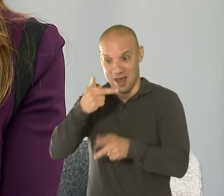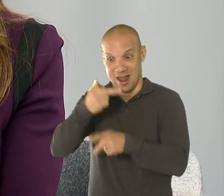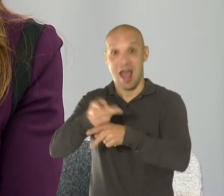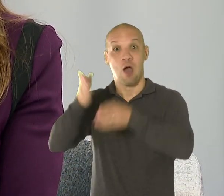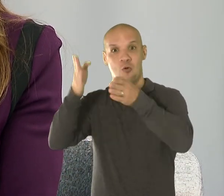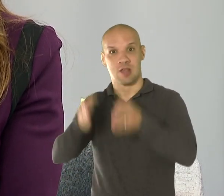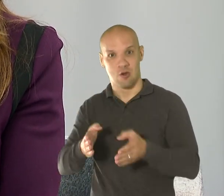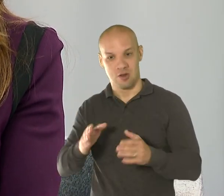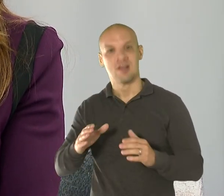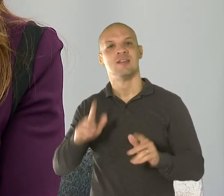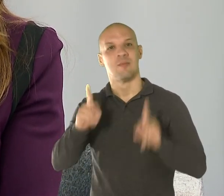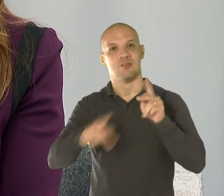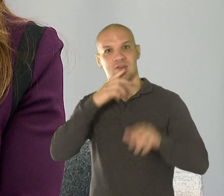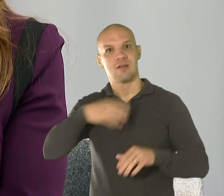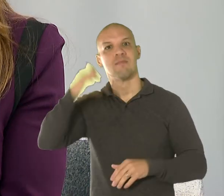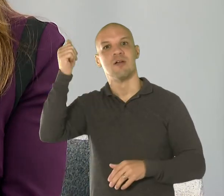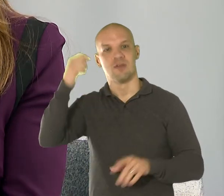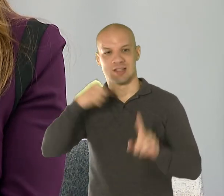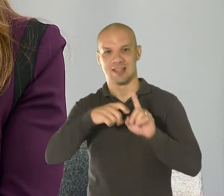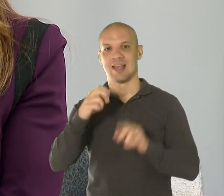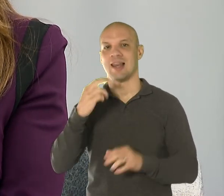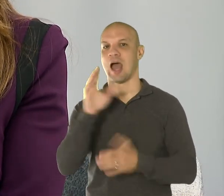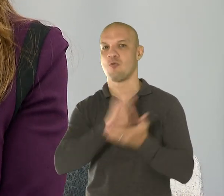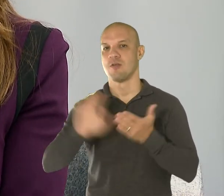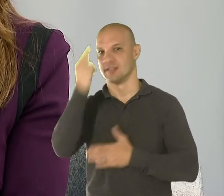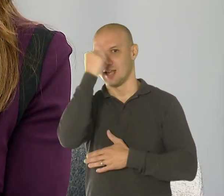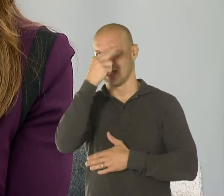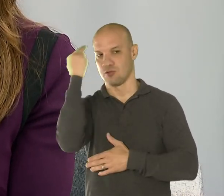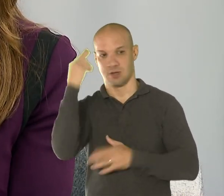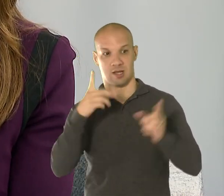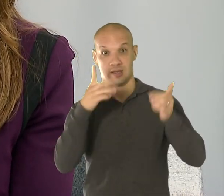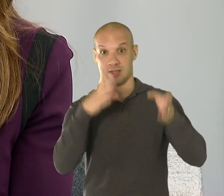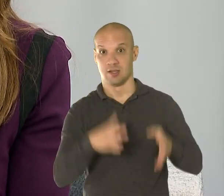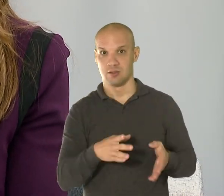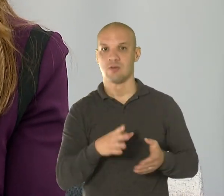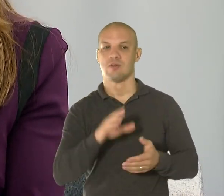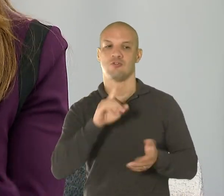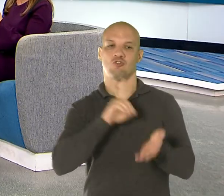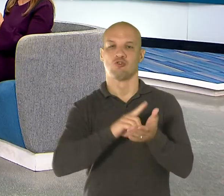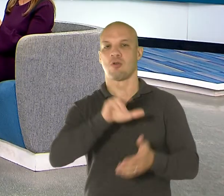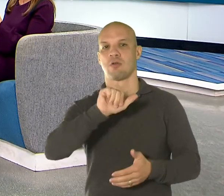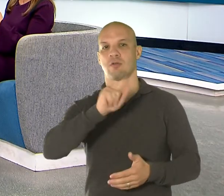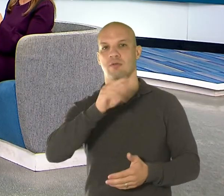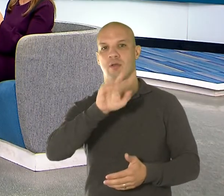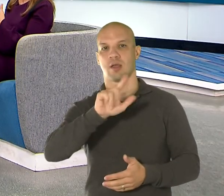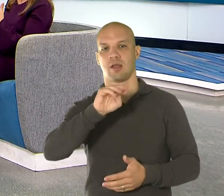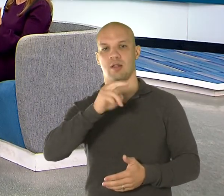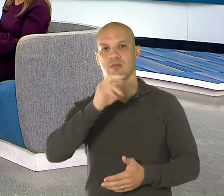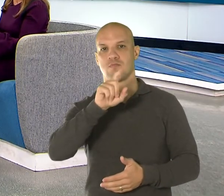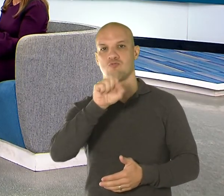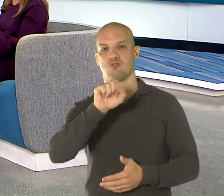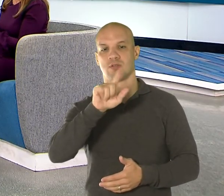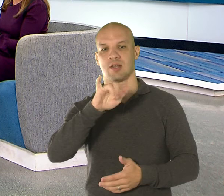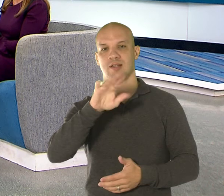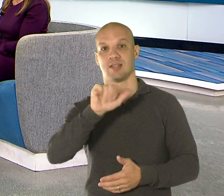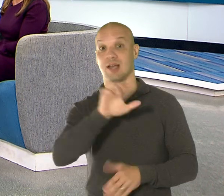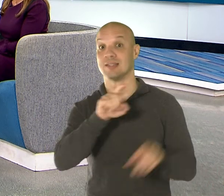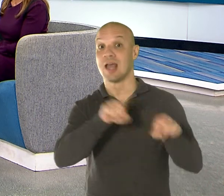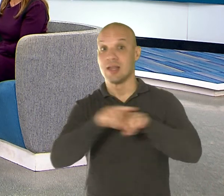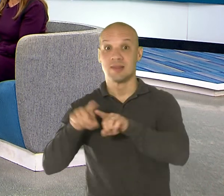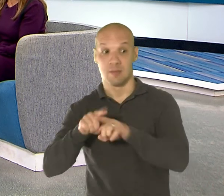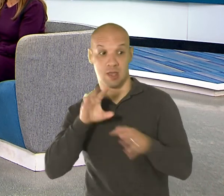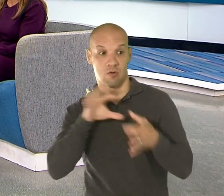la Pontificia Universidad Católica con su director, el doctor Ángel Muñoz Alicea, y también estamos conectados